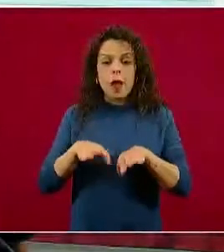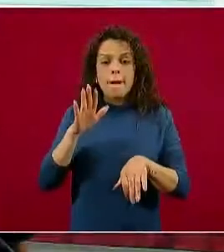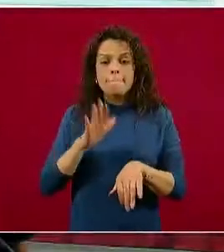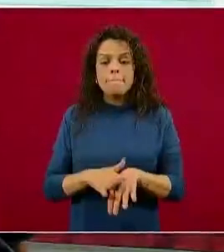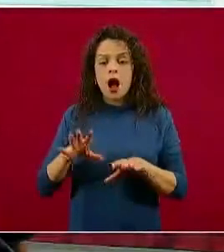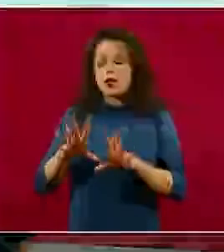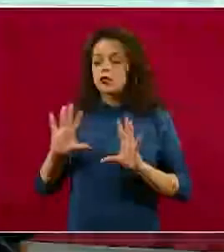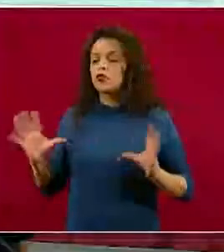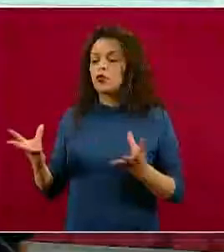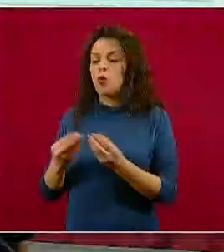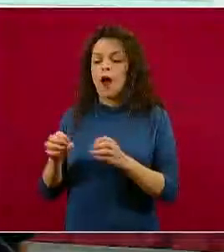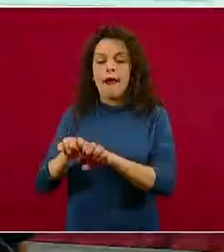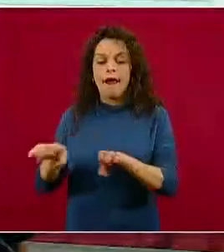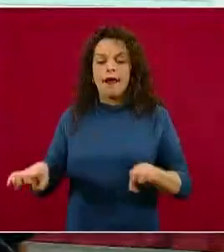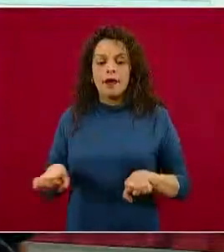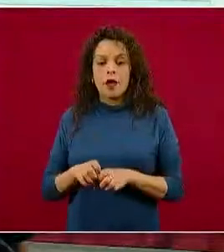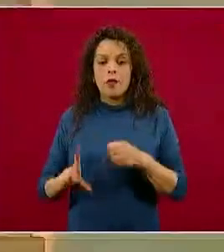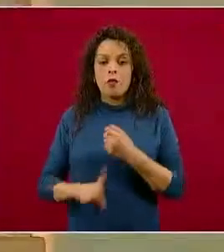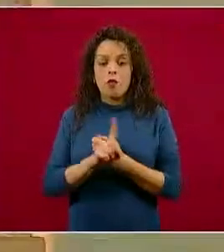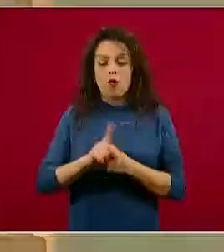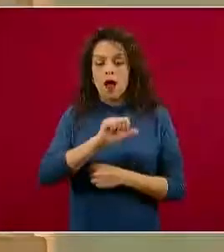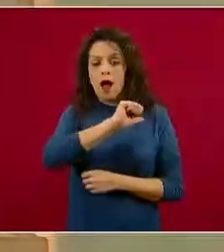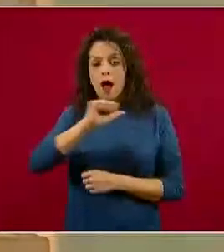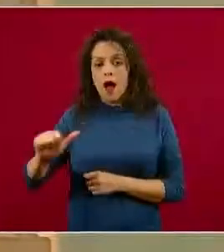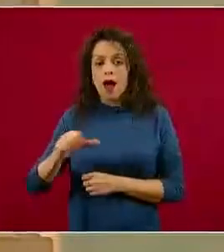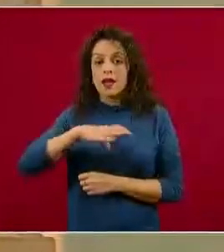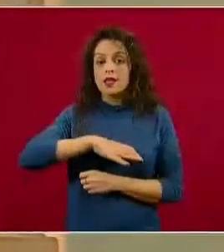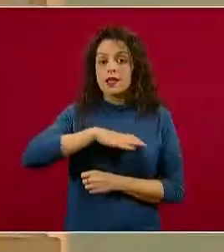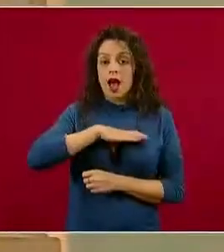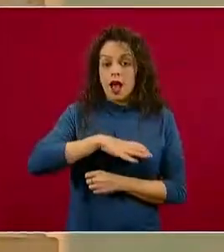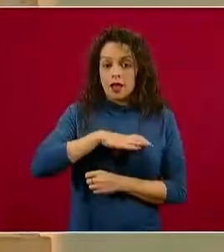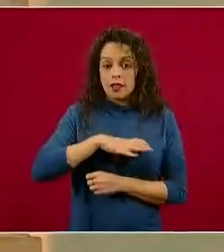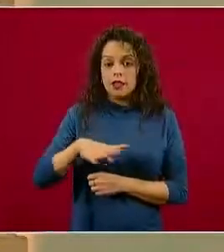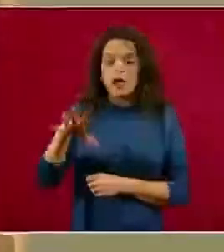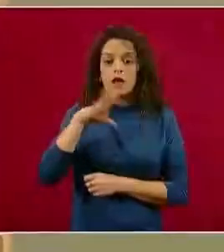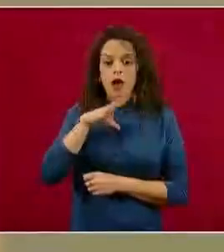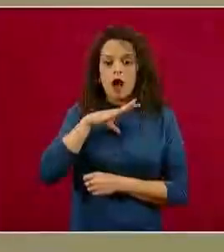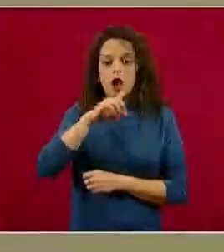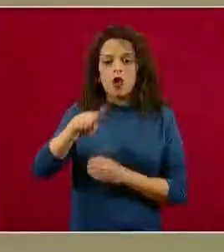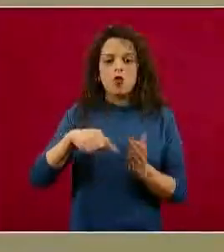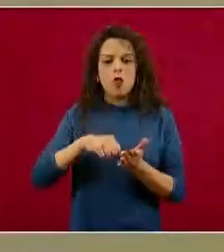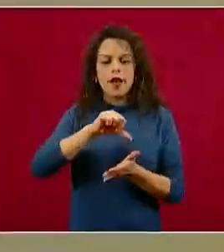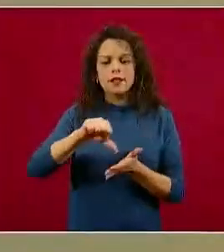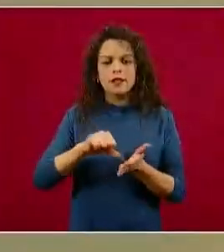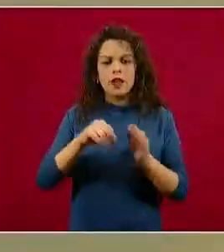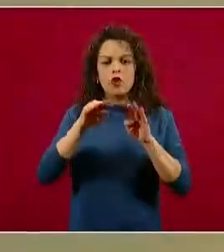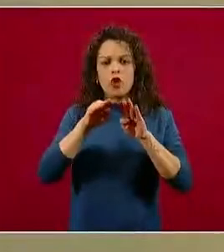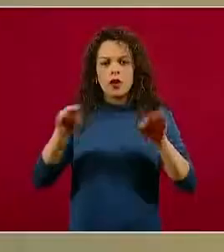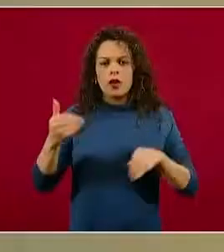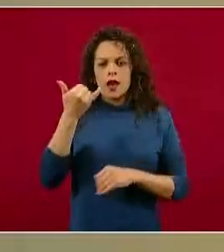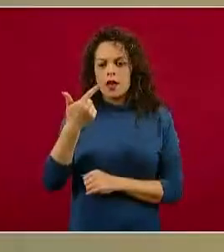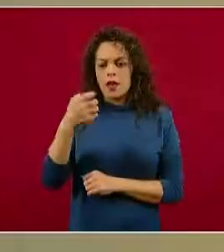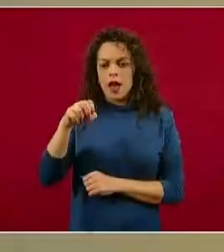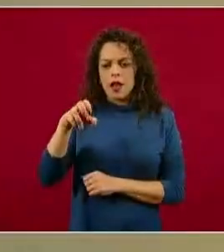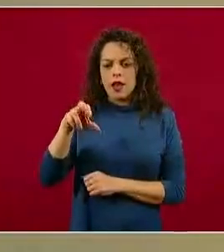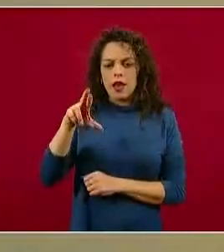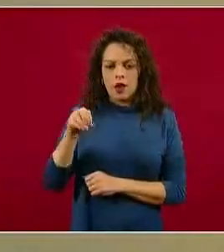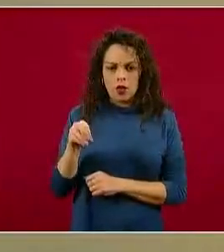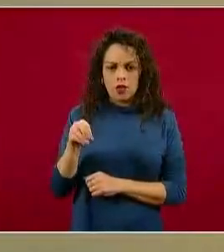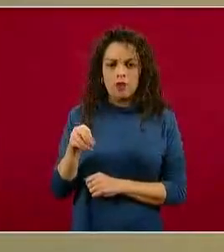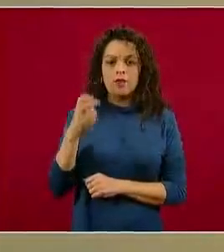programa de cáncer. Se tiene un programa en el Centro de Equidad y Género, que es el programa de cáncer en la mujer, y a partir